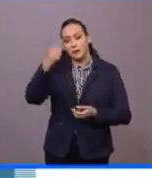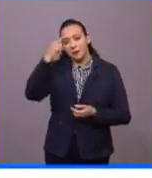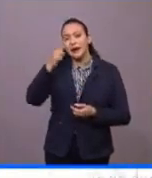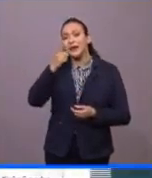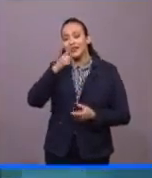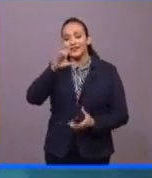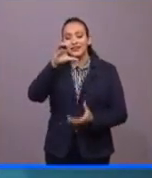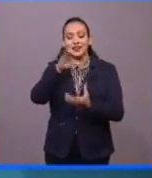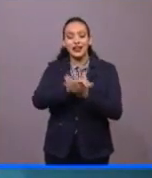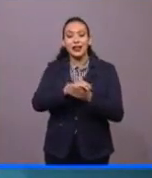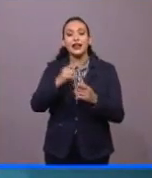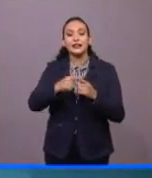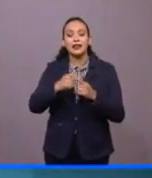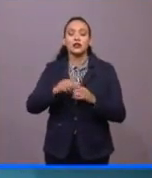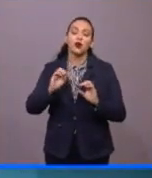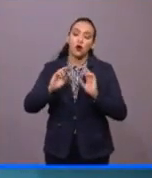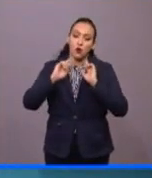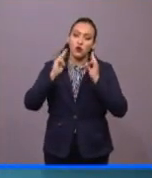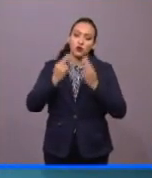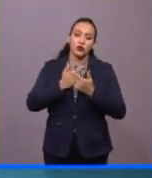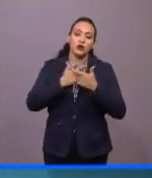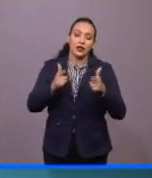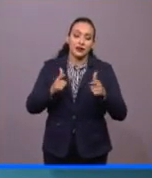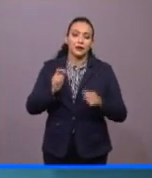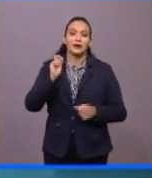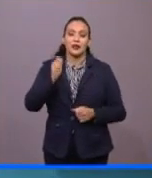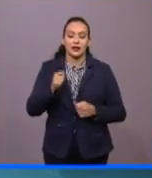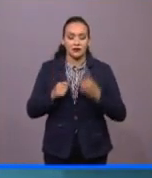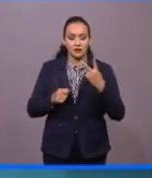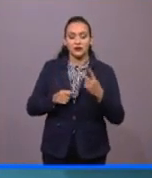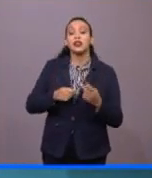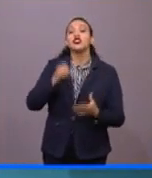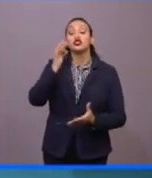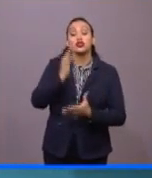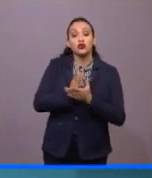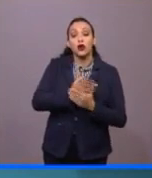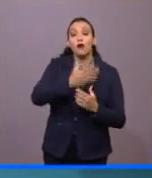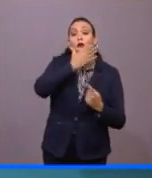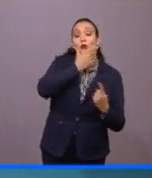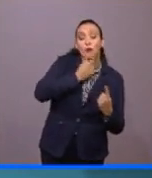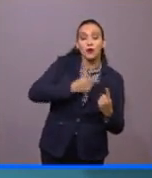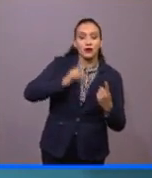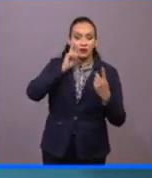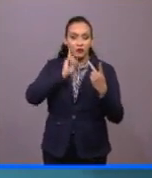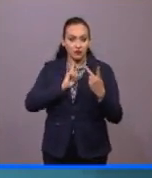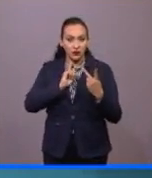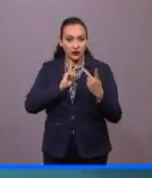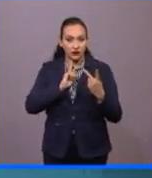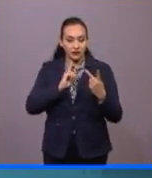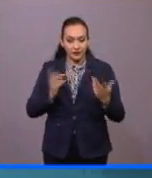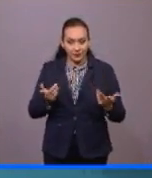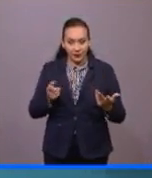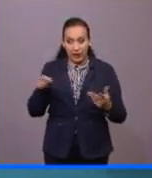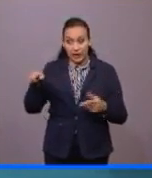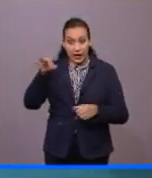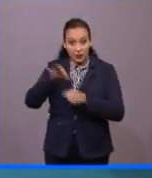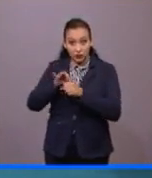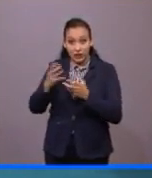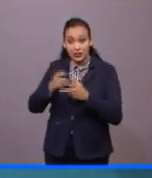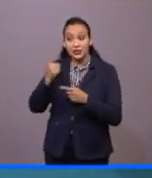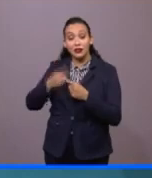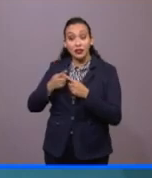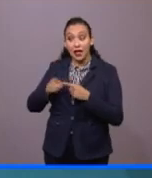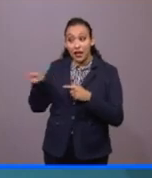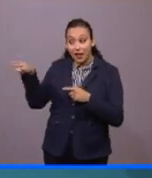de matrimonio y concubinato como la unión entre un hombre y una mujer, ya que la votación se realizó en